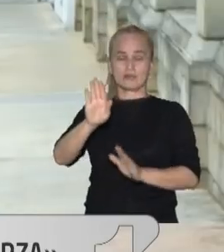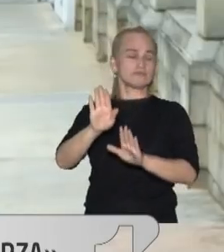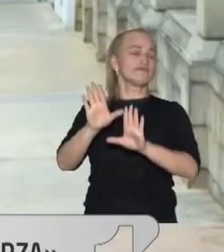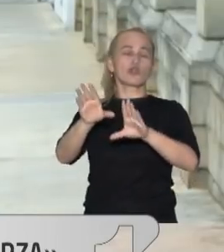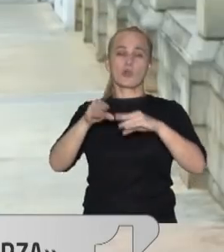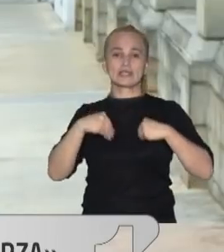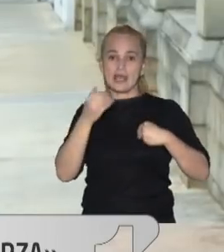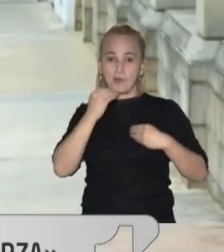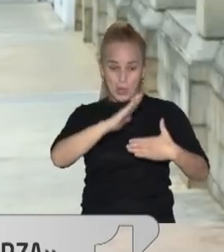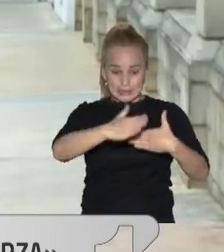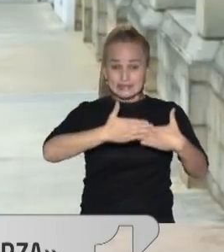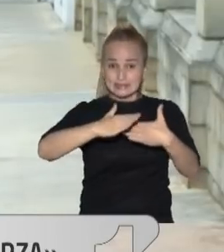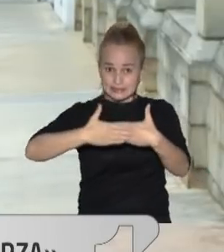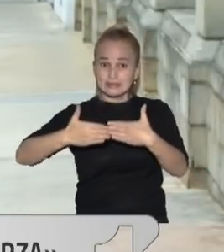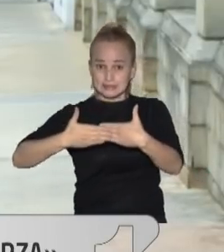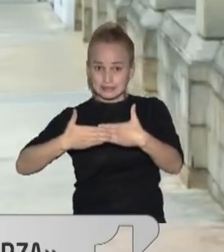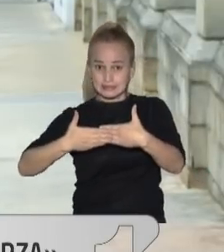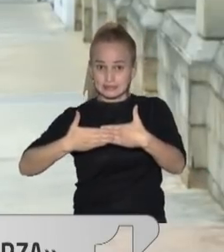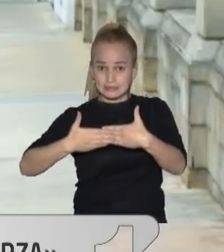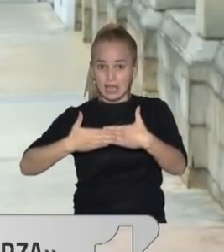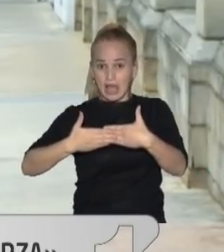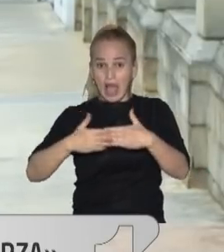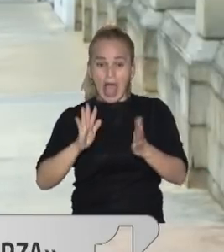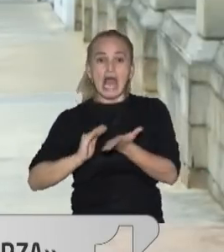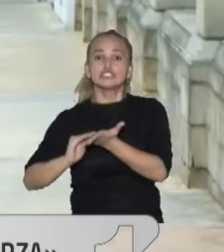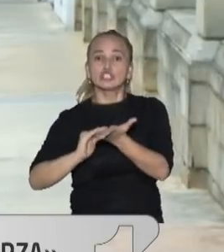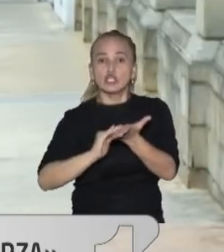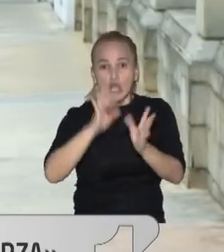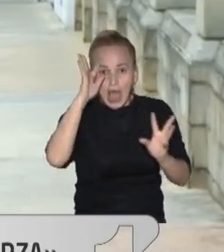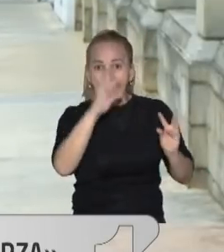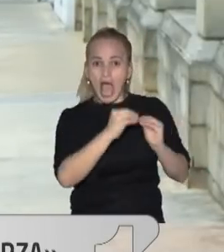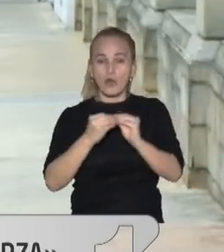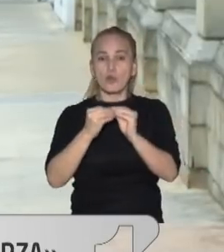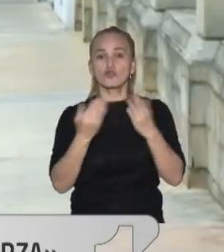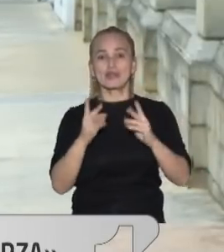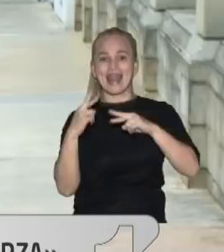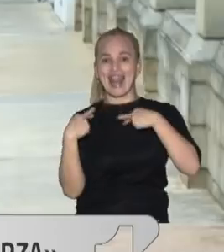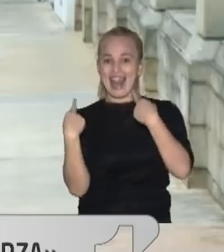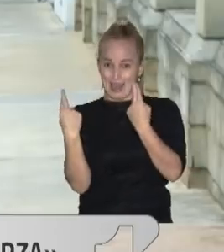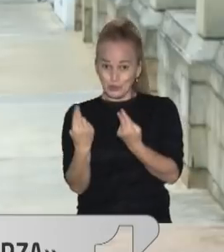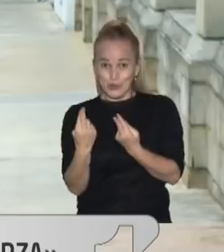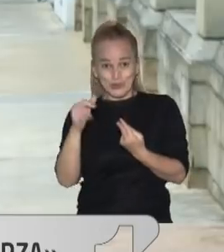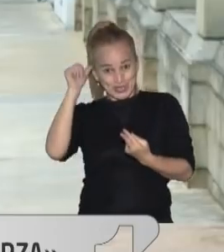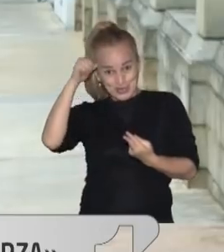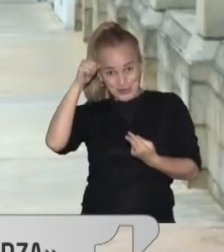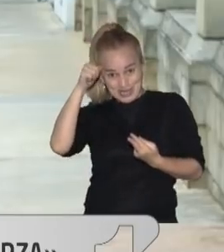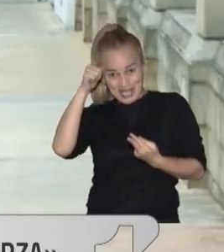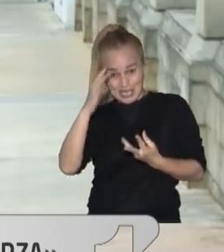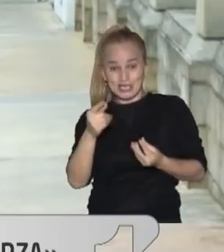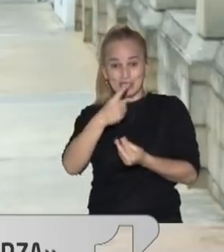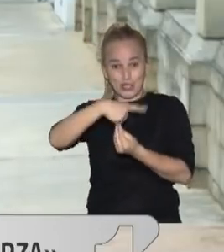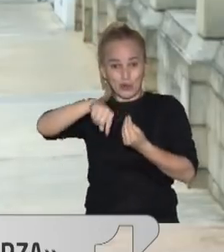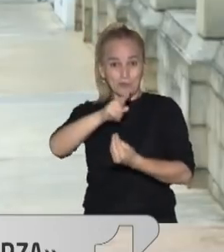tema de los bloqueos sea materia de negociación en la mesa que abrieron con los integrantes del